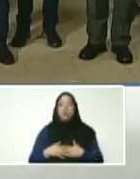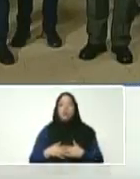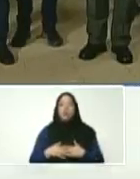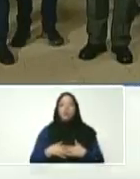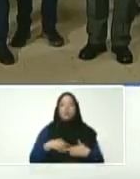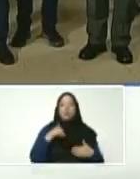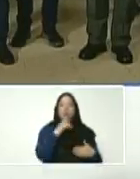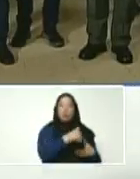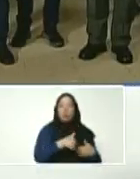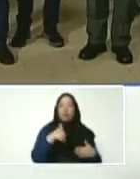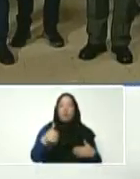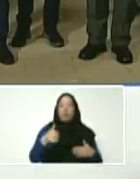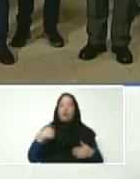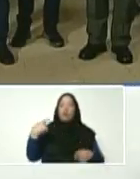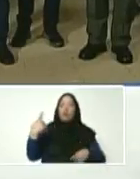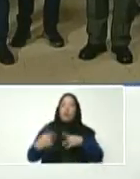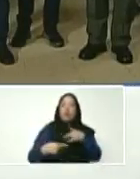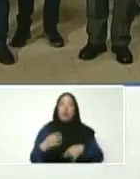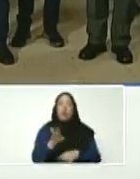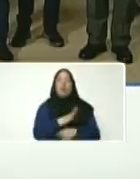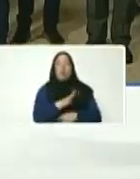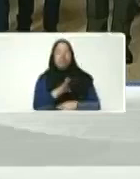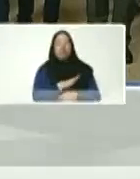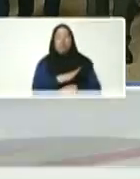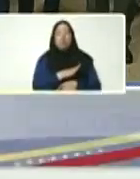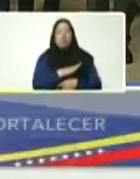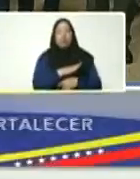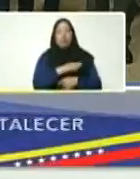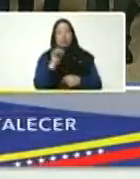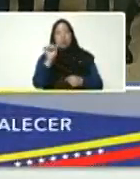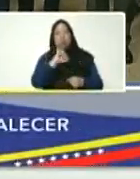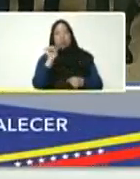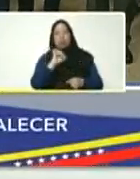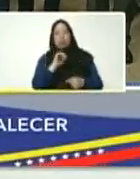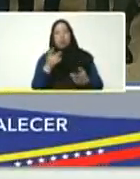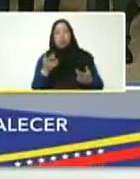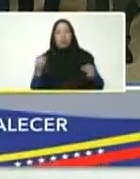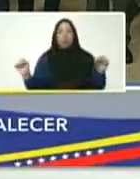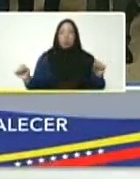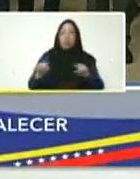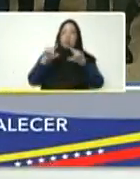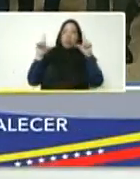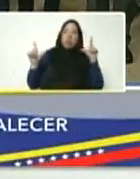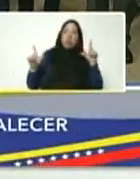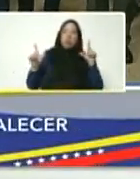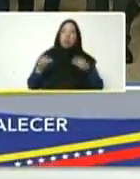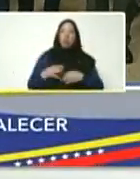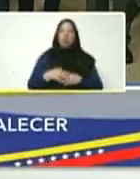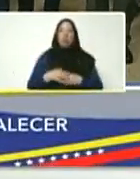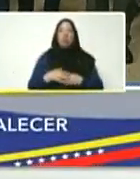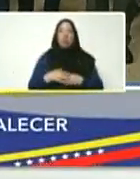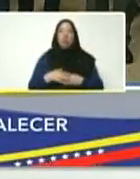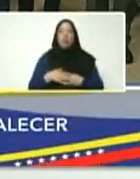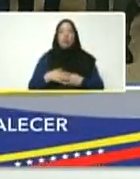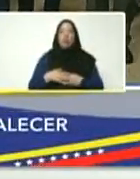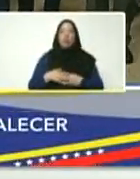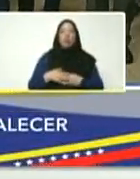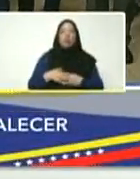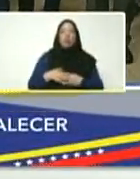Cada espacio, si uno va por una autopista, por una carretera, eso debe brillar, como decía